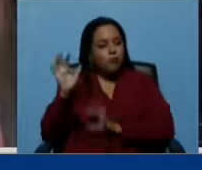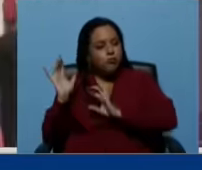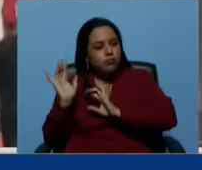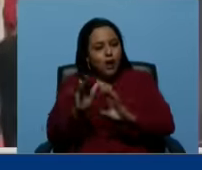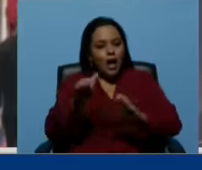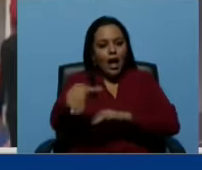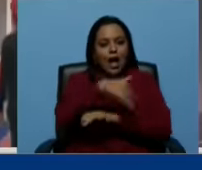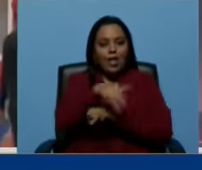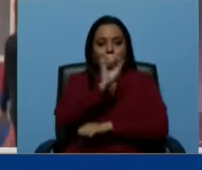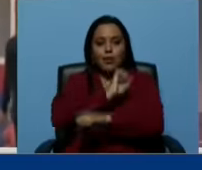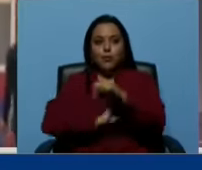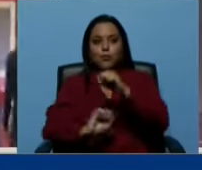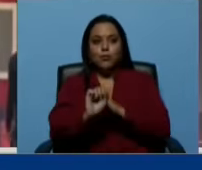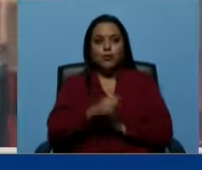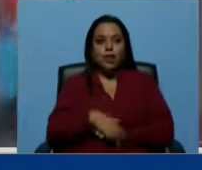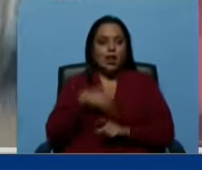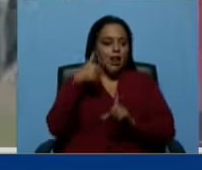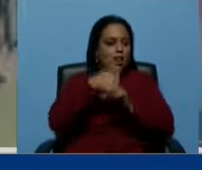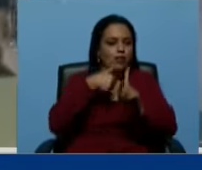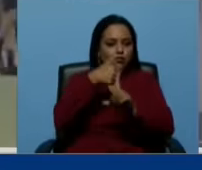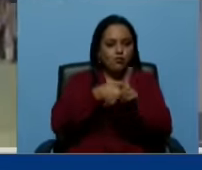luchar, a luchar.